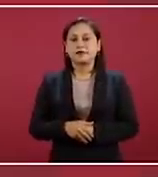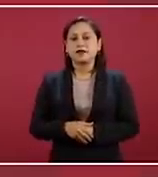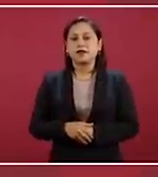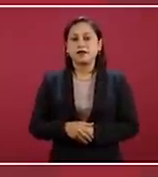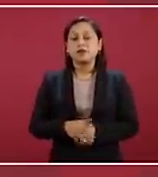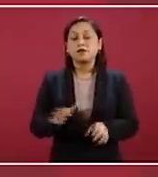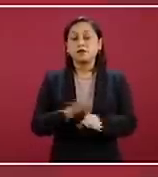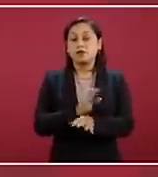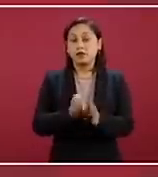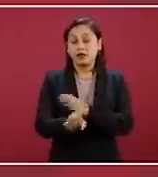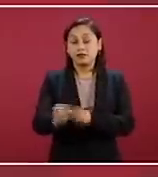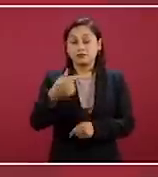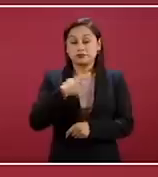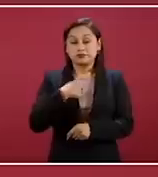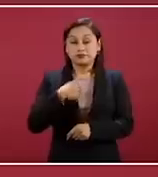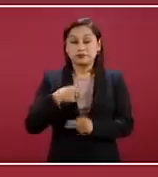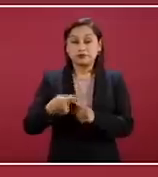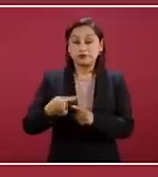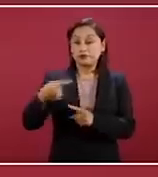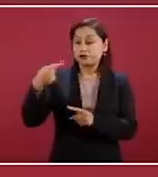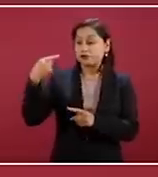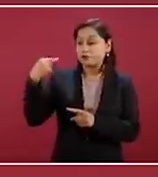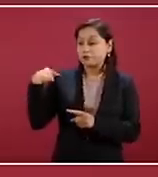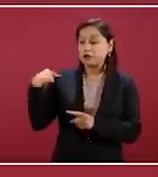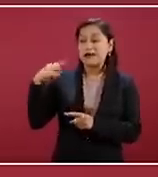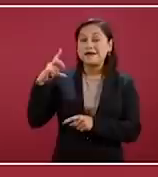después de 36 años,